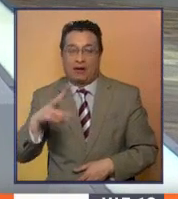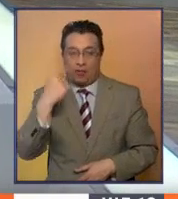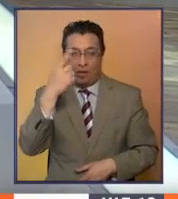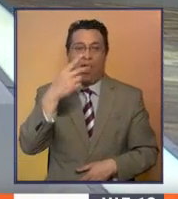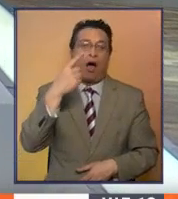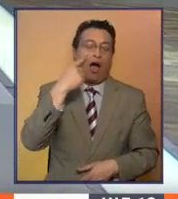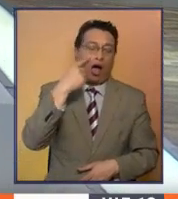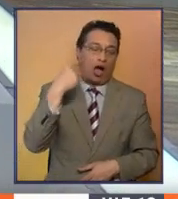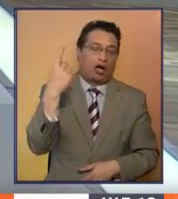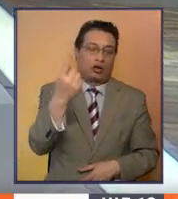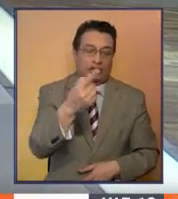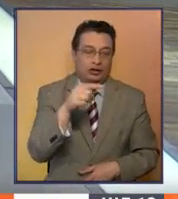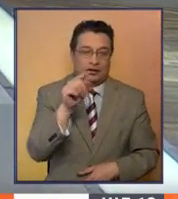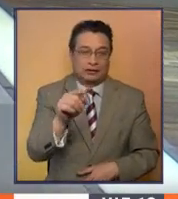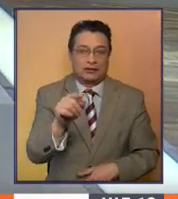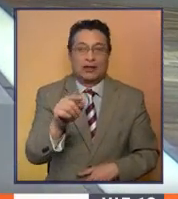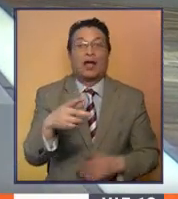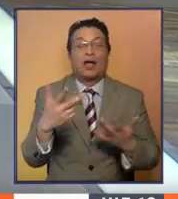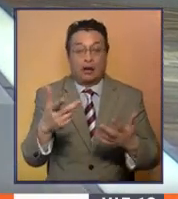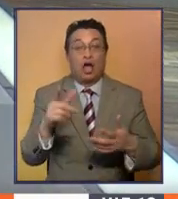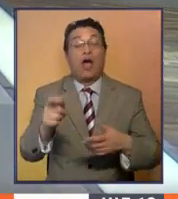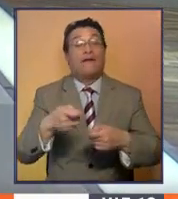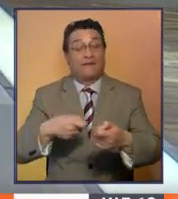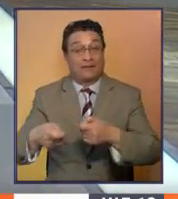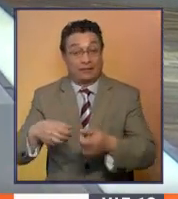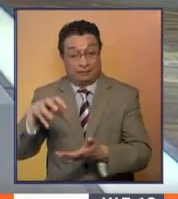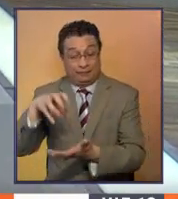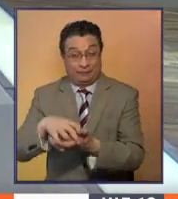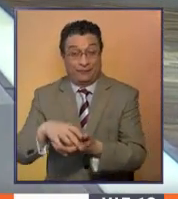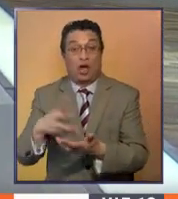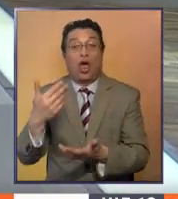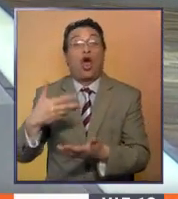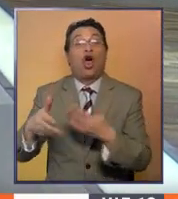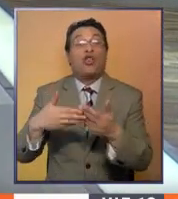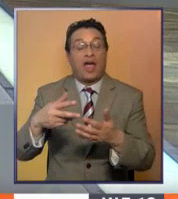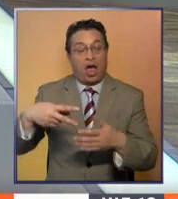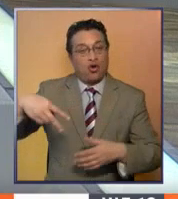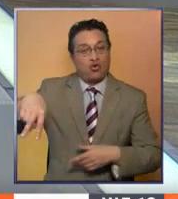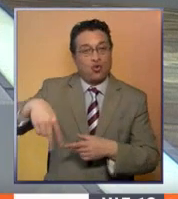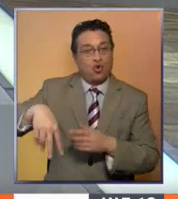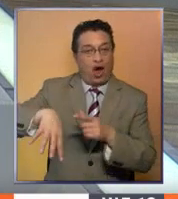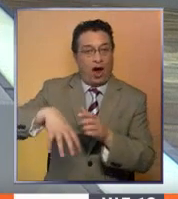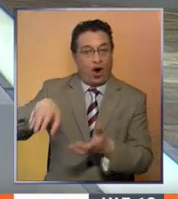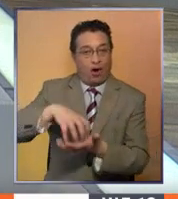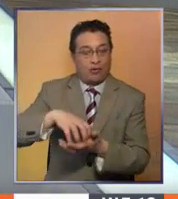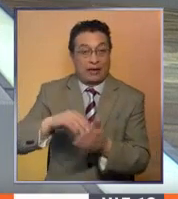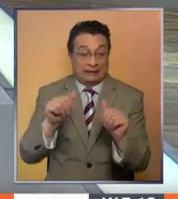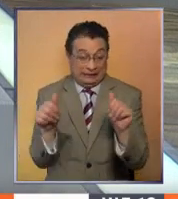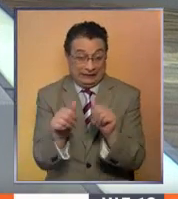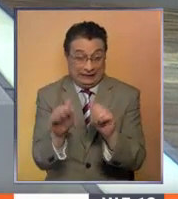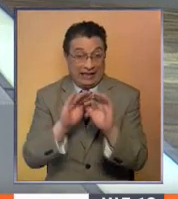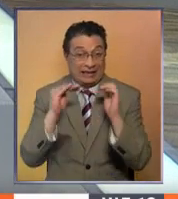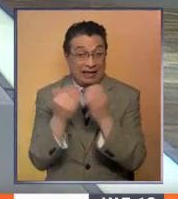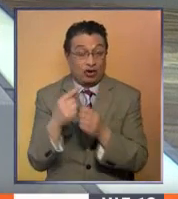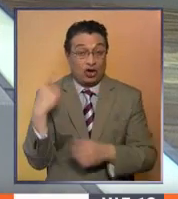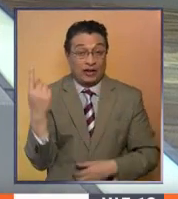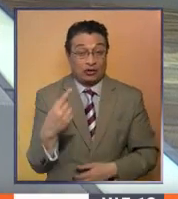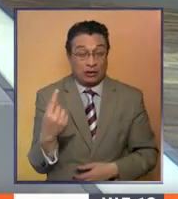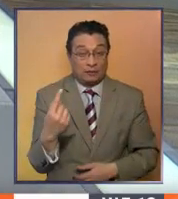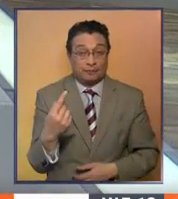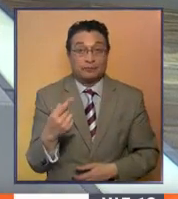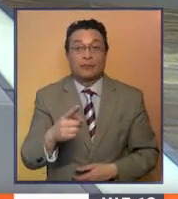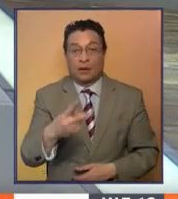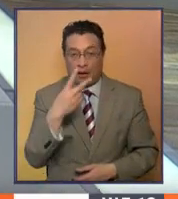criminales de la historia tenían su base de operaciones en el corazón de un niño a ya sólo metros del estadio nacional el reportaje de